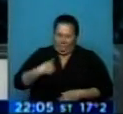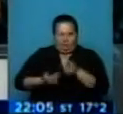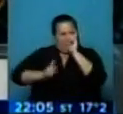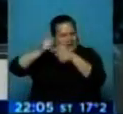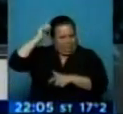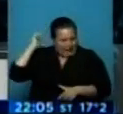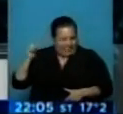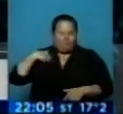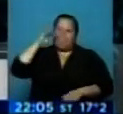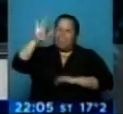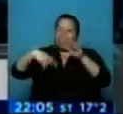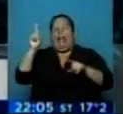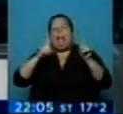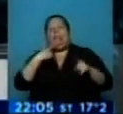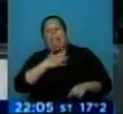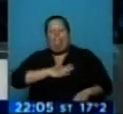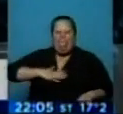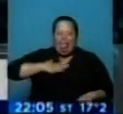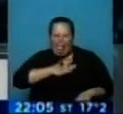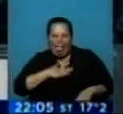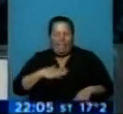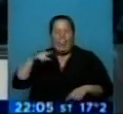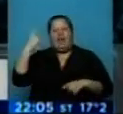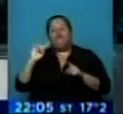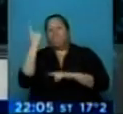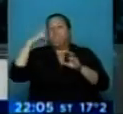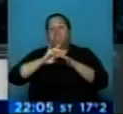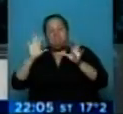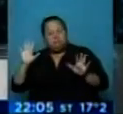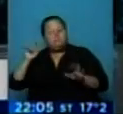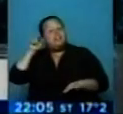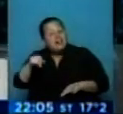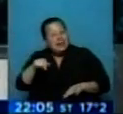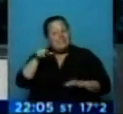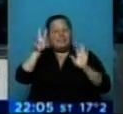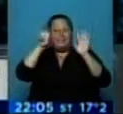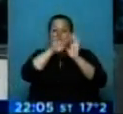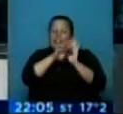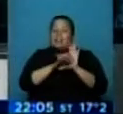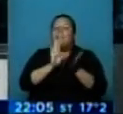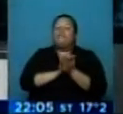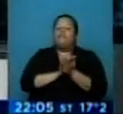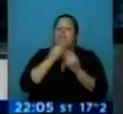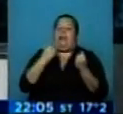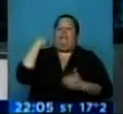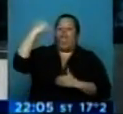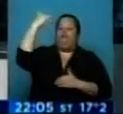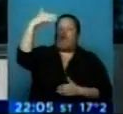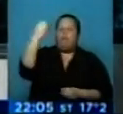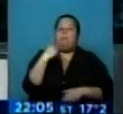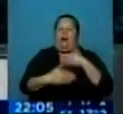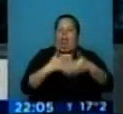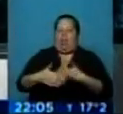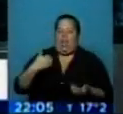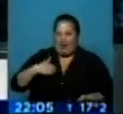experiencia, convoco a los indecisos e independientes para esta agenda del gran futuro del